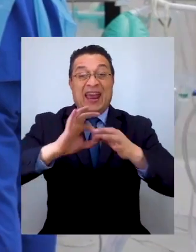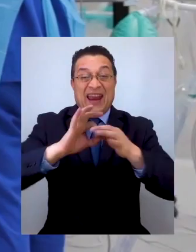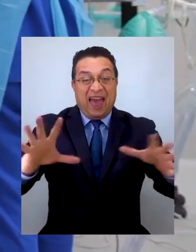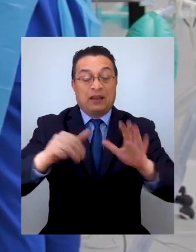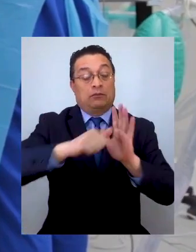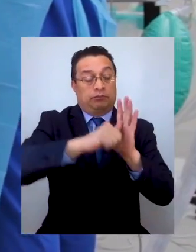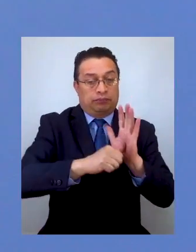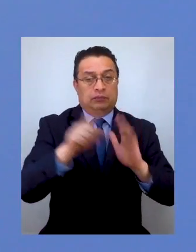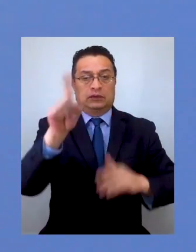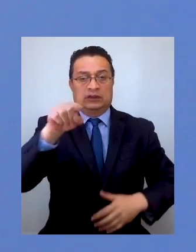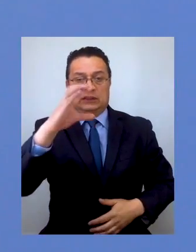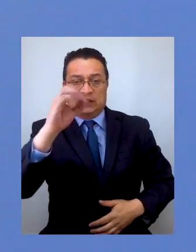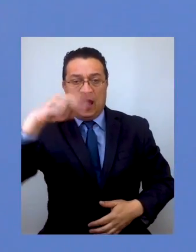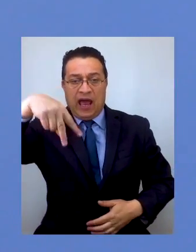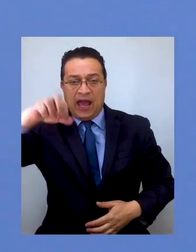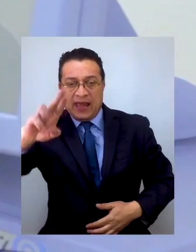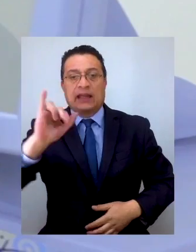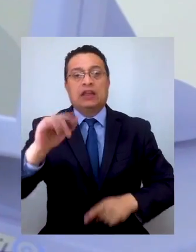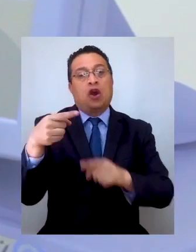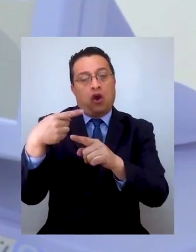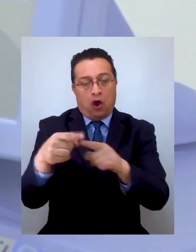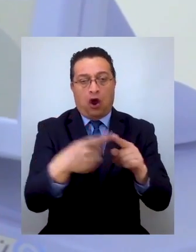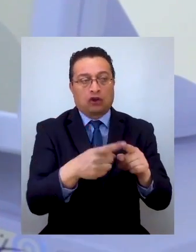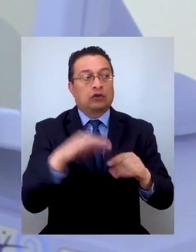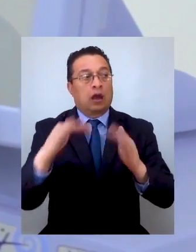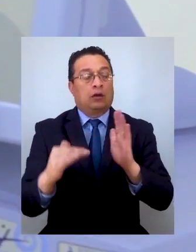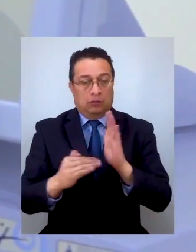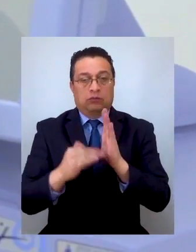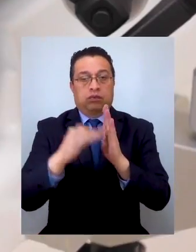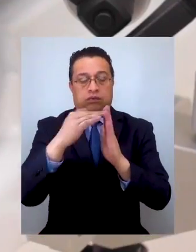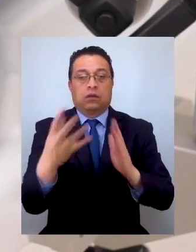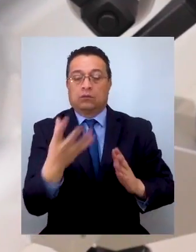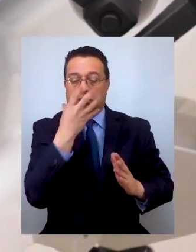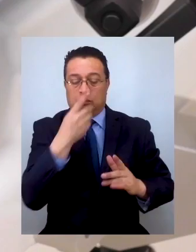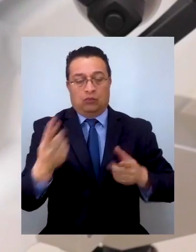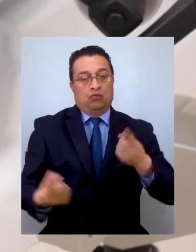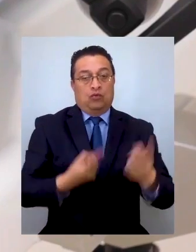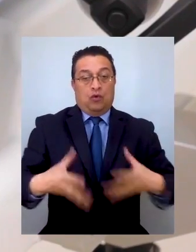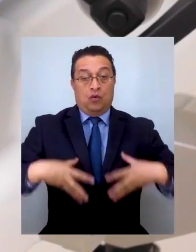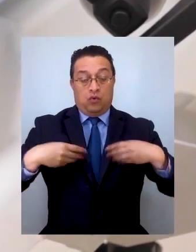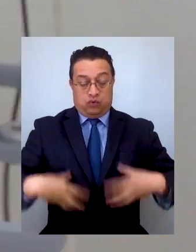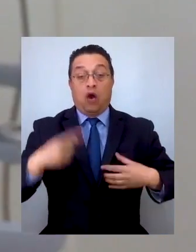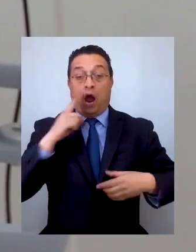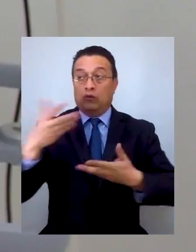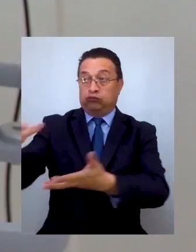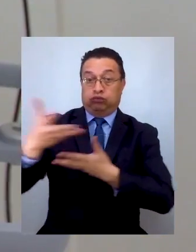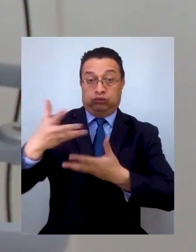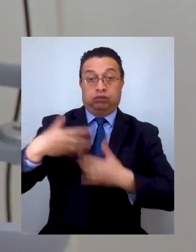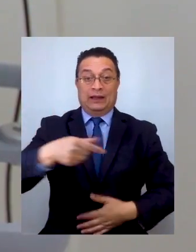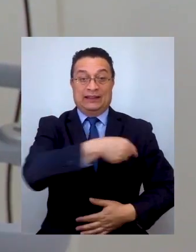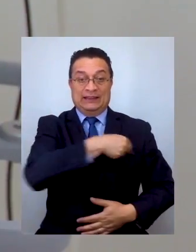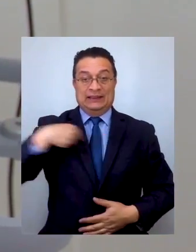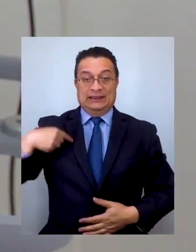graves a pabellón, escáner y otros procedimientos. Además, crecimos en equipamiento ventilatorio y contando con los ventiladores que